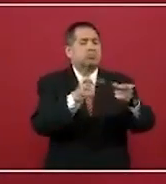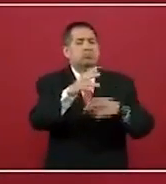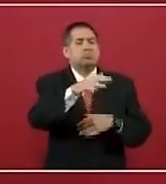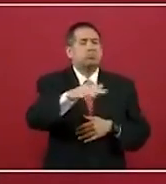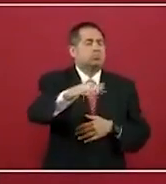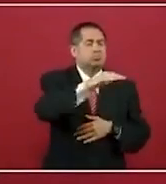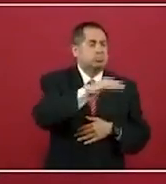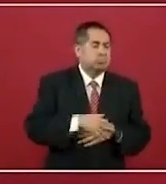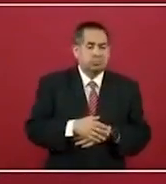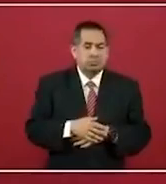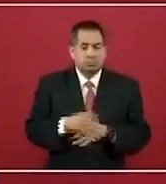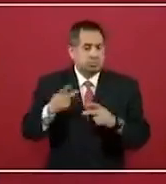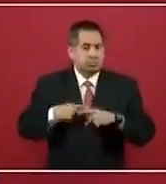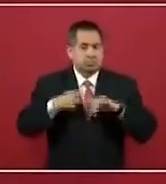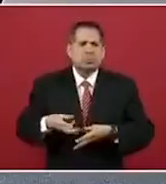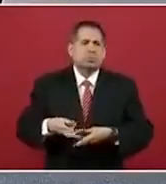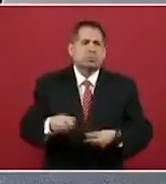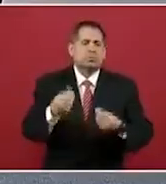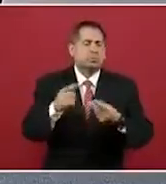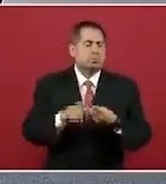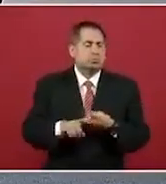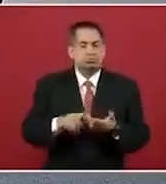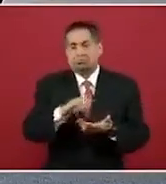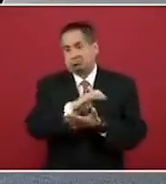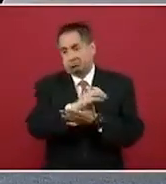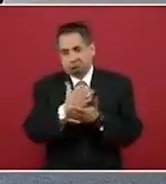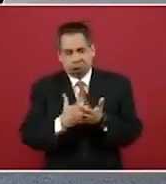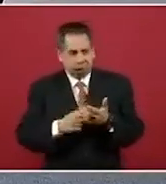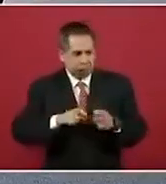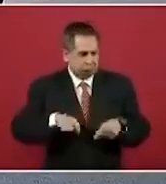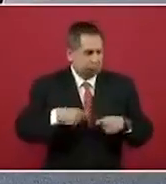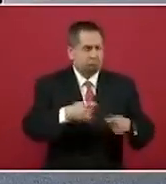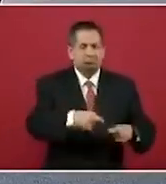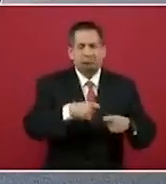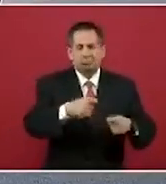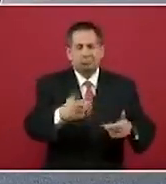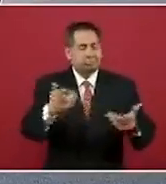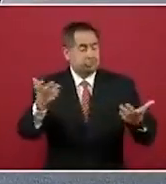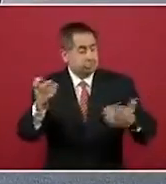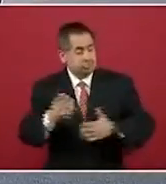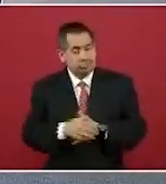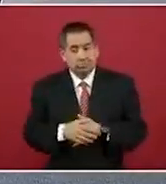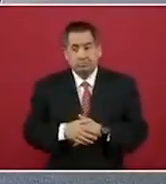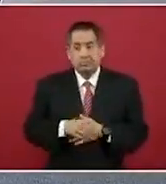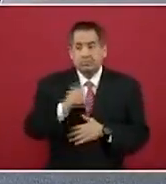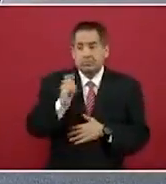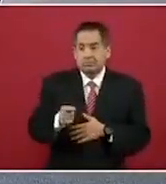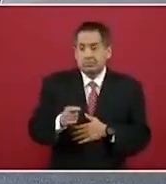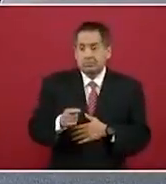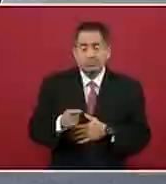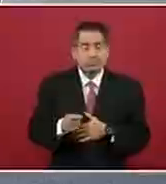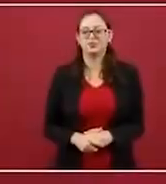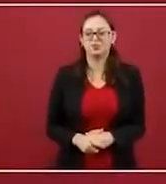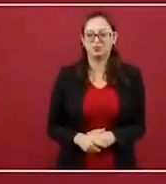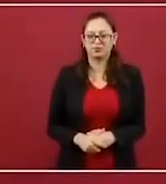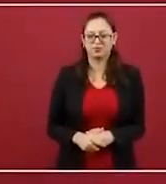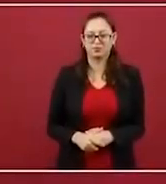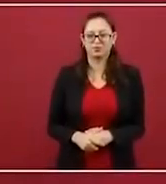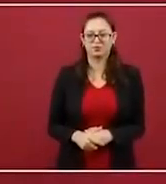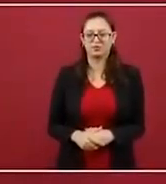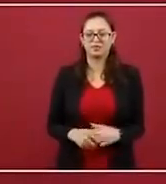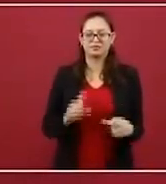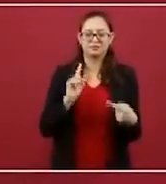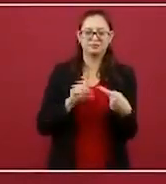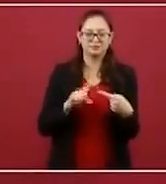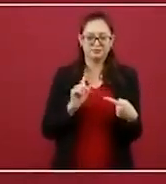que sean los ciudadanos los que decidan. En su conferencia de prensa matutina este 21 de febrero, el titular del Ejecutivo enfatizó que